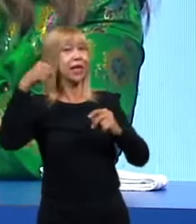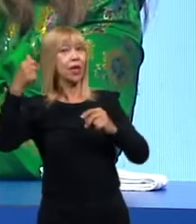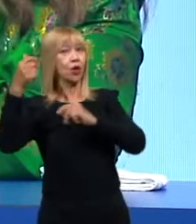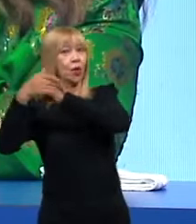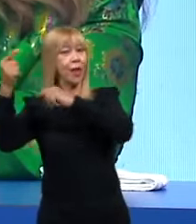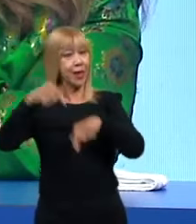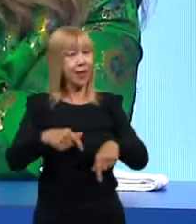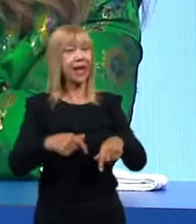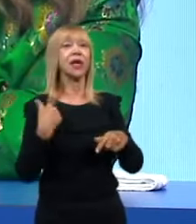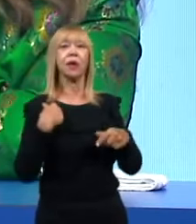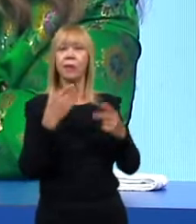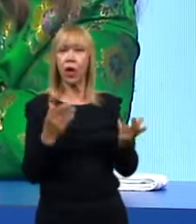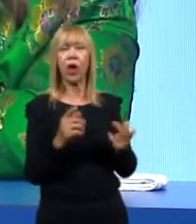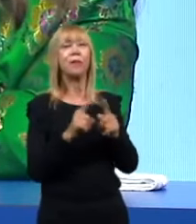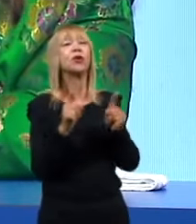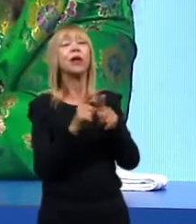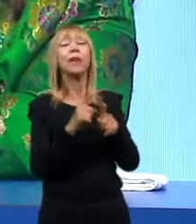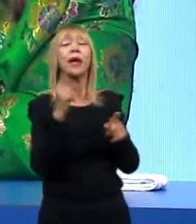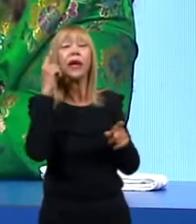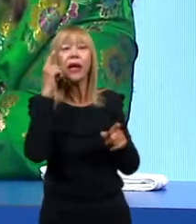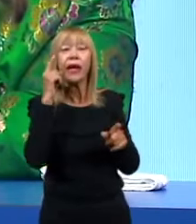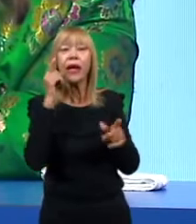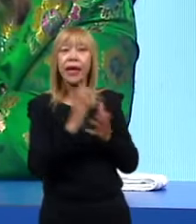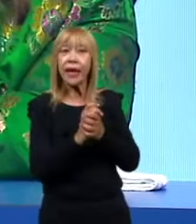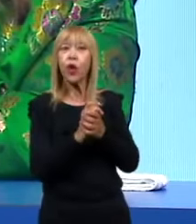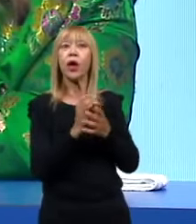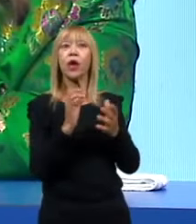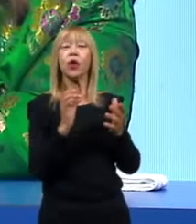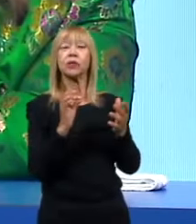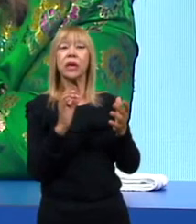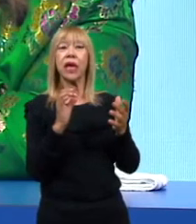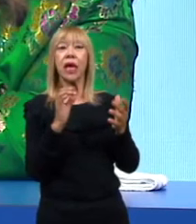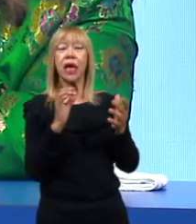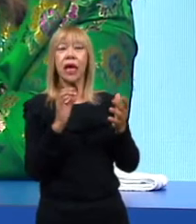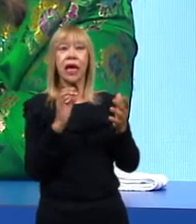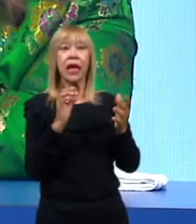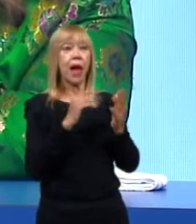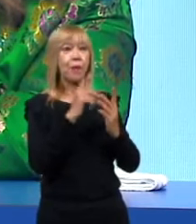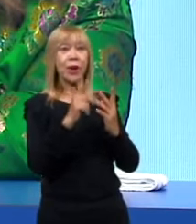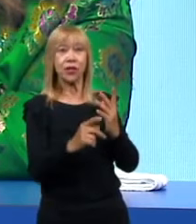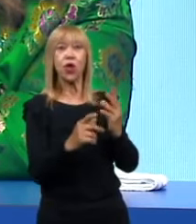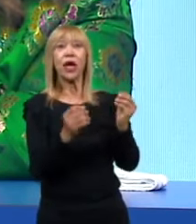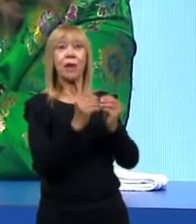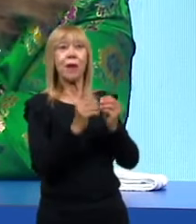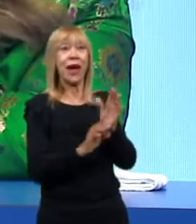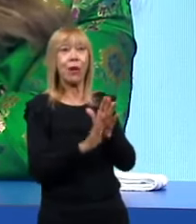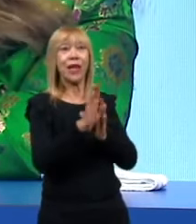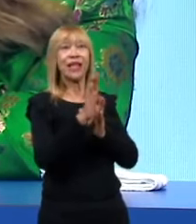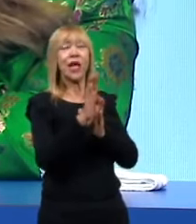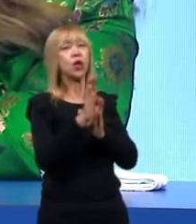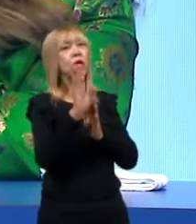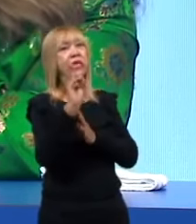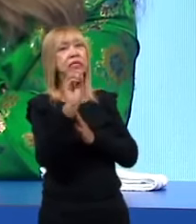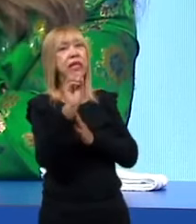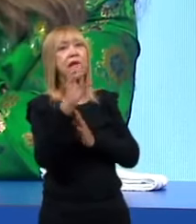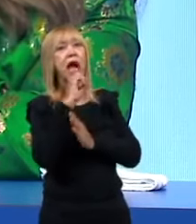pago de matrícula local. Pero también creo que los estudios nos dicen que la población que más va en crecimiento es la población de 60 años